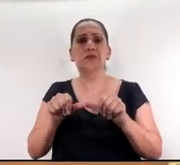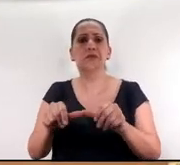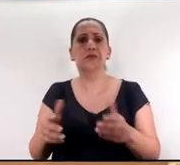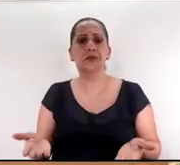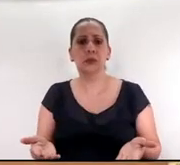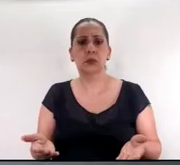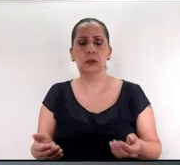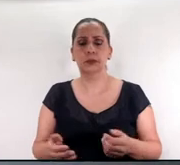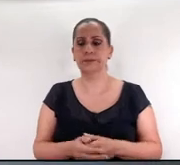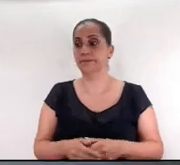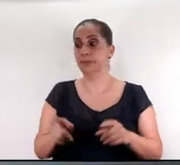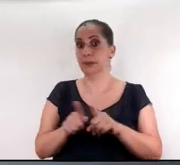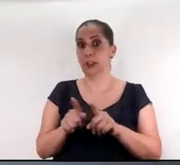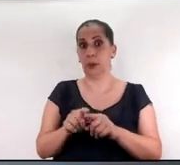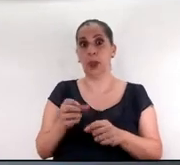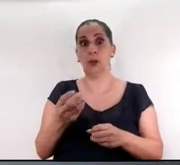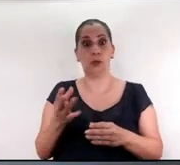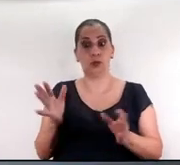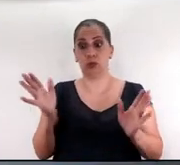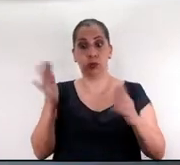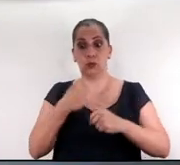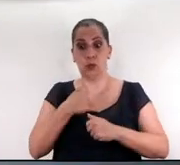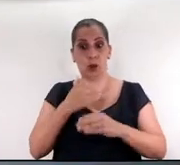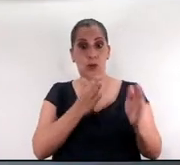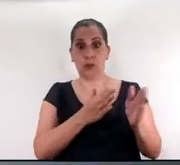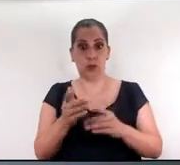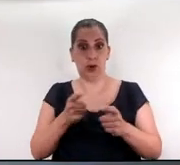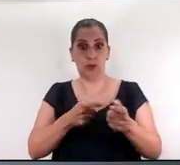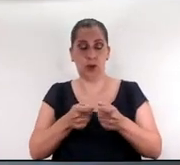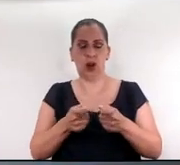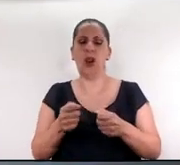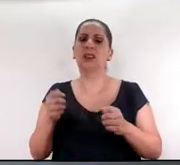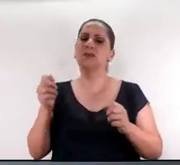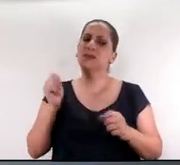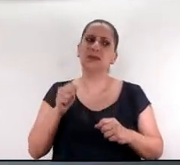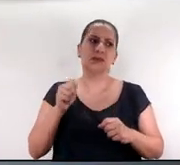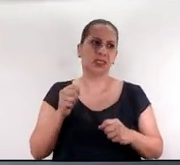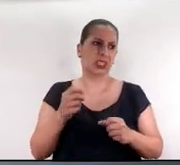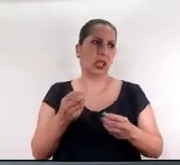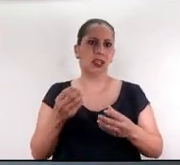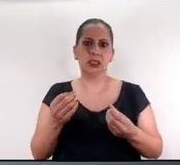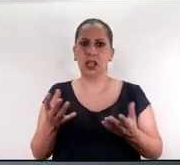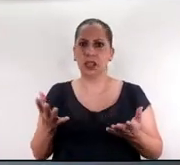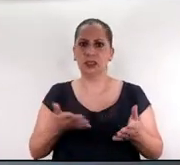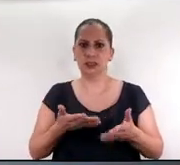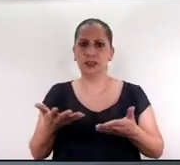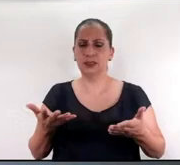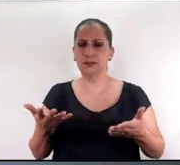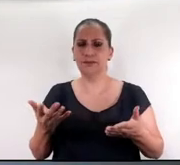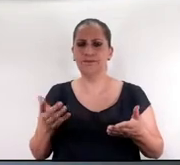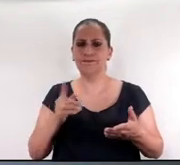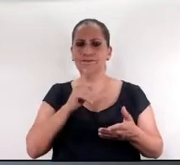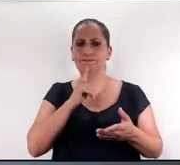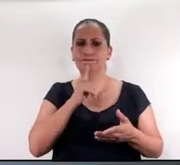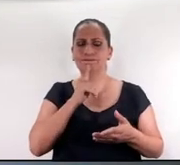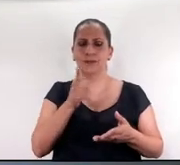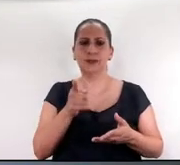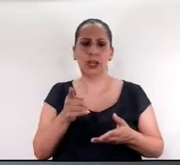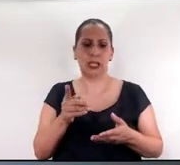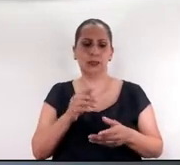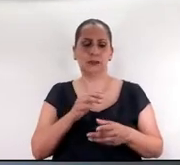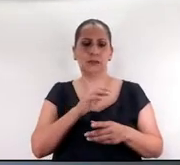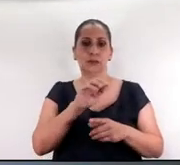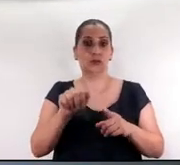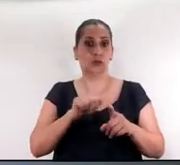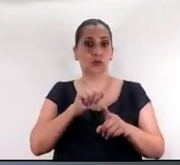tenemos muchos también que no tienen planes reguladores, don Rodolfo. Sí, pero quizás... una gran quizás, cantidad. Pero la realidad es que no, las